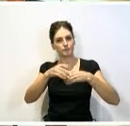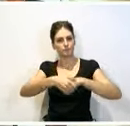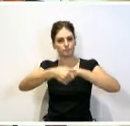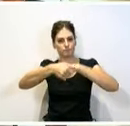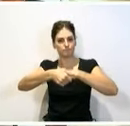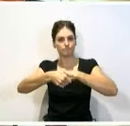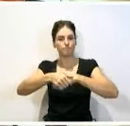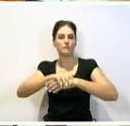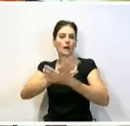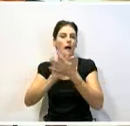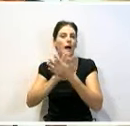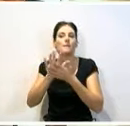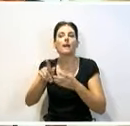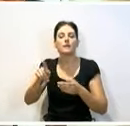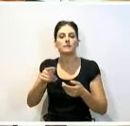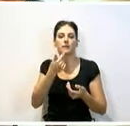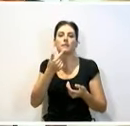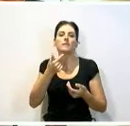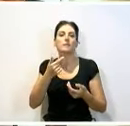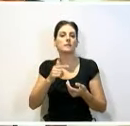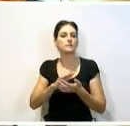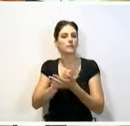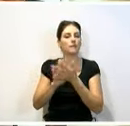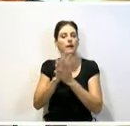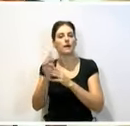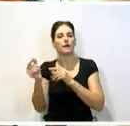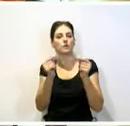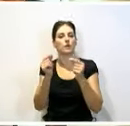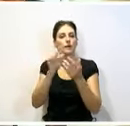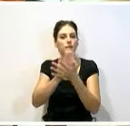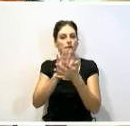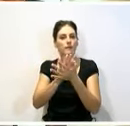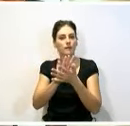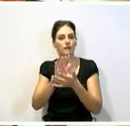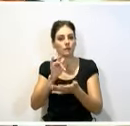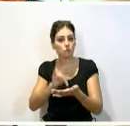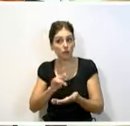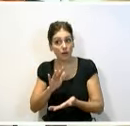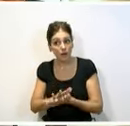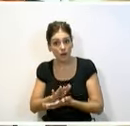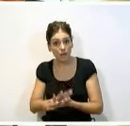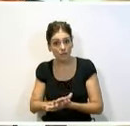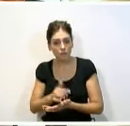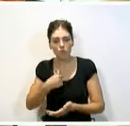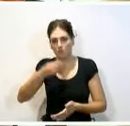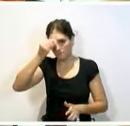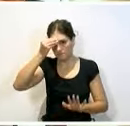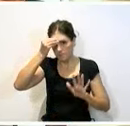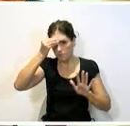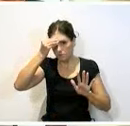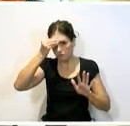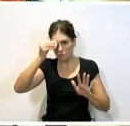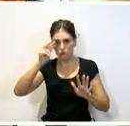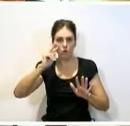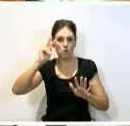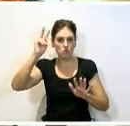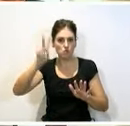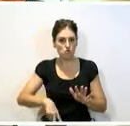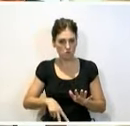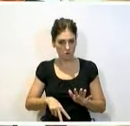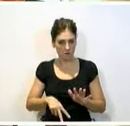de hablar, de negociar, de tranquilidad y de calma, creo que nunca se